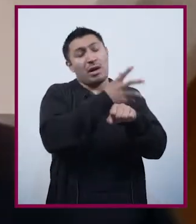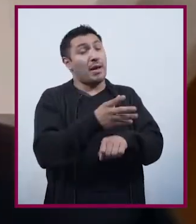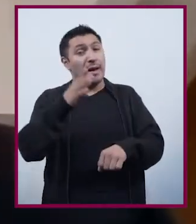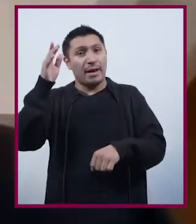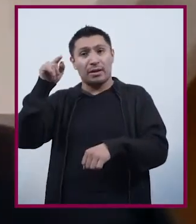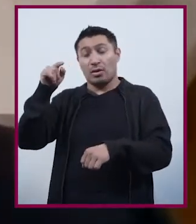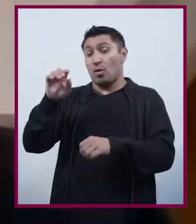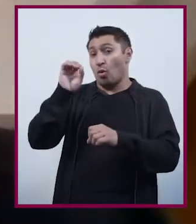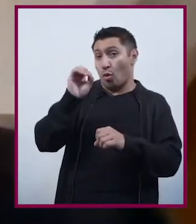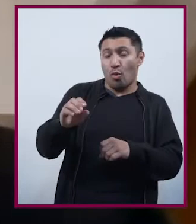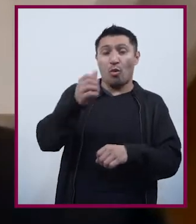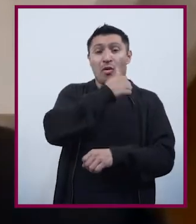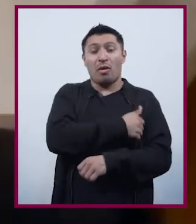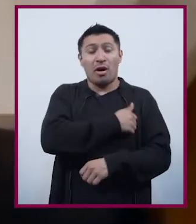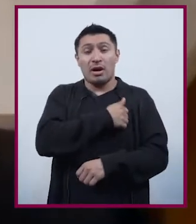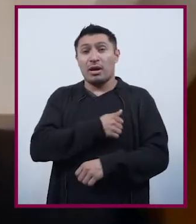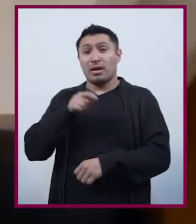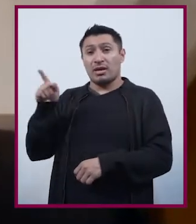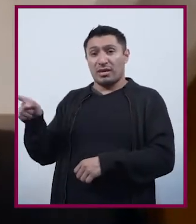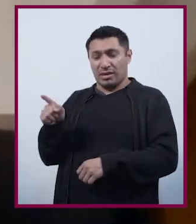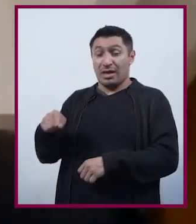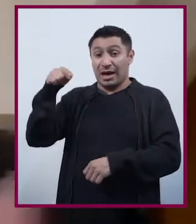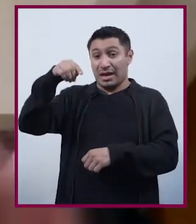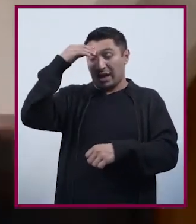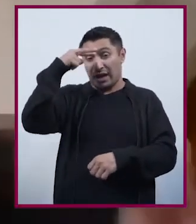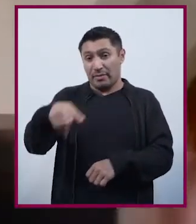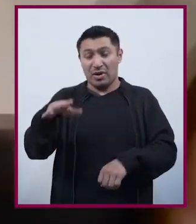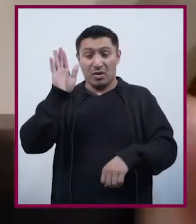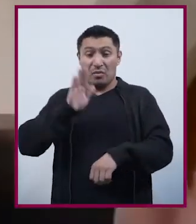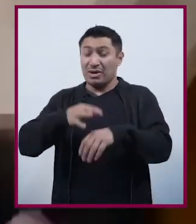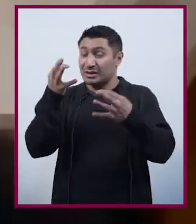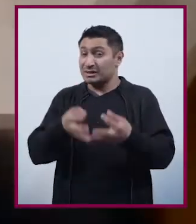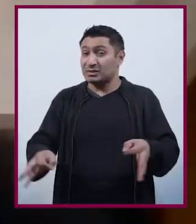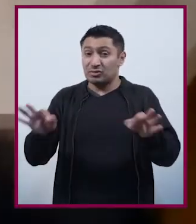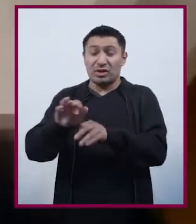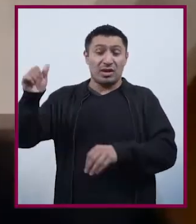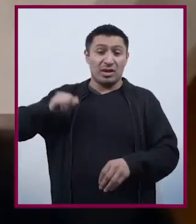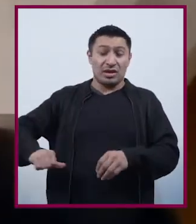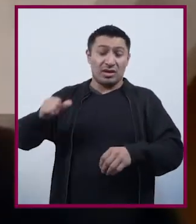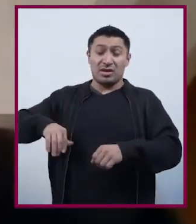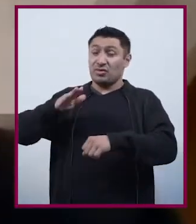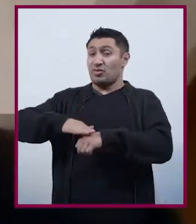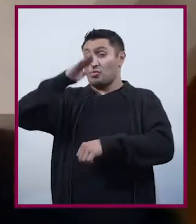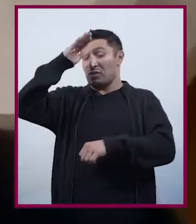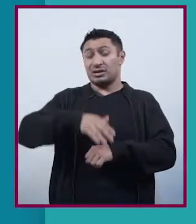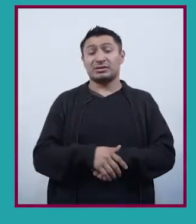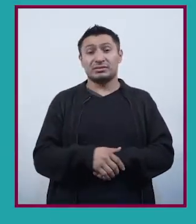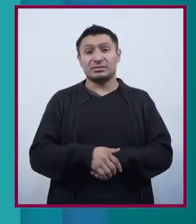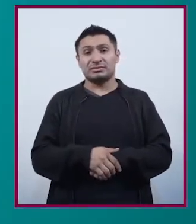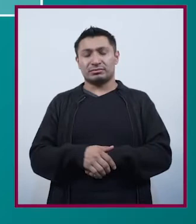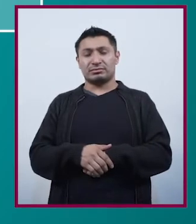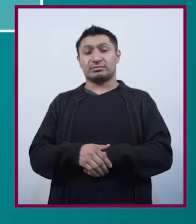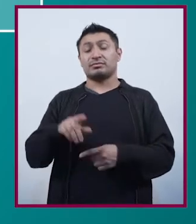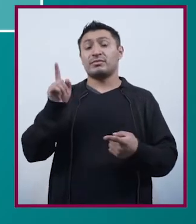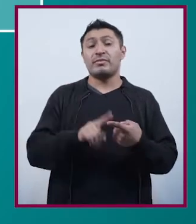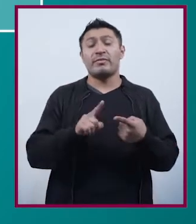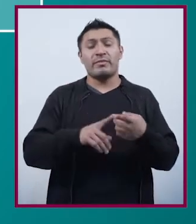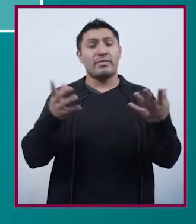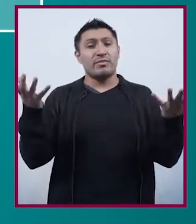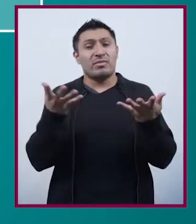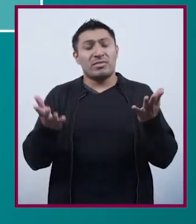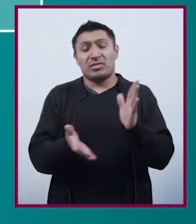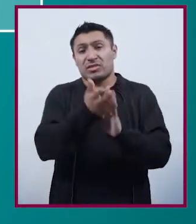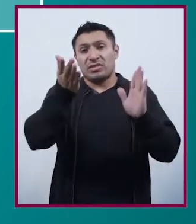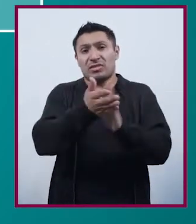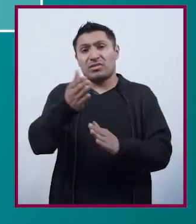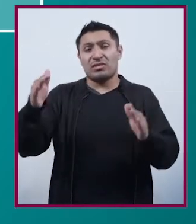los Estados Unidos o la de Canadá. Así de importante es la Casa de Moneda de México. ¿Quién creó